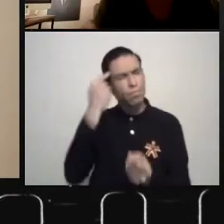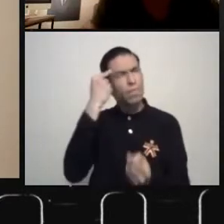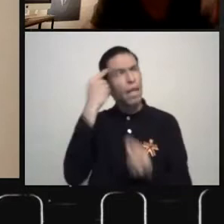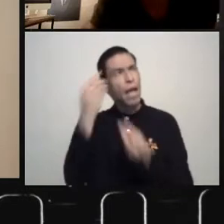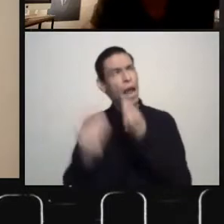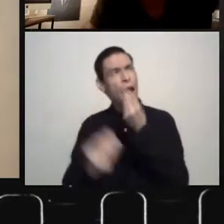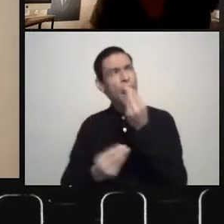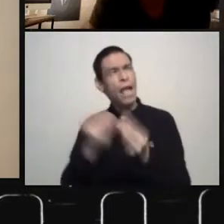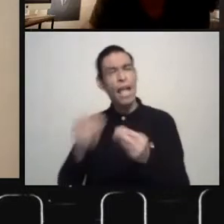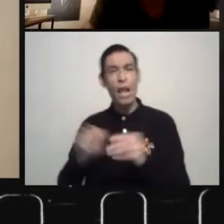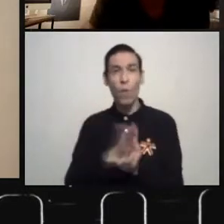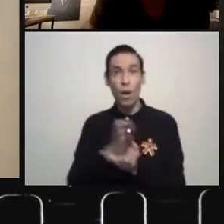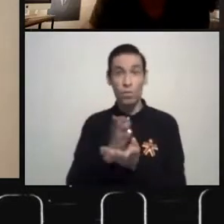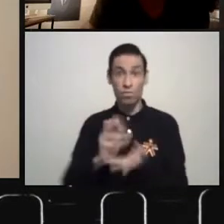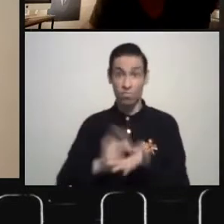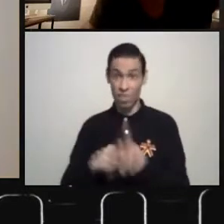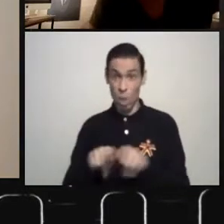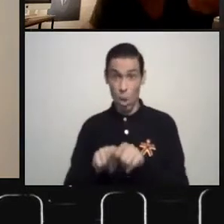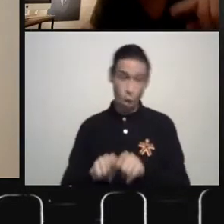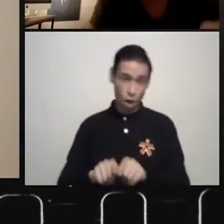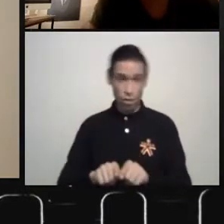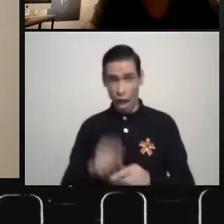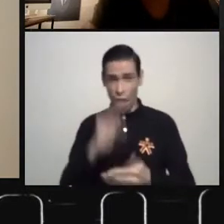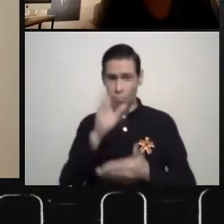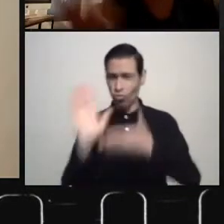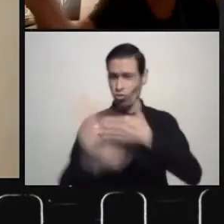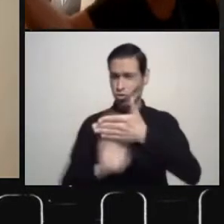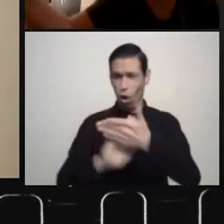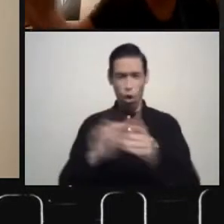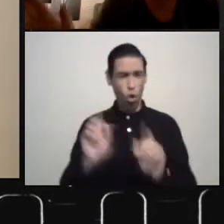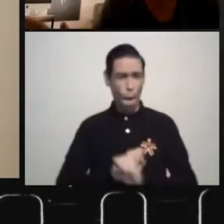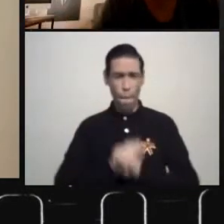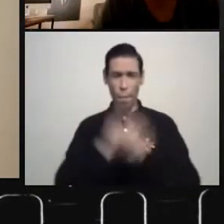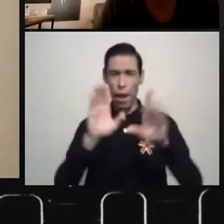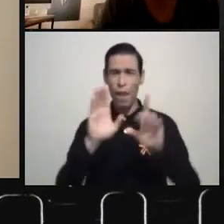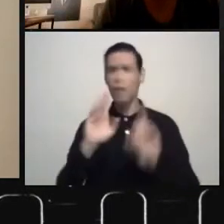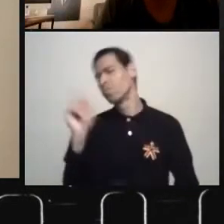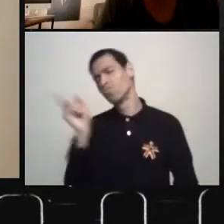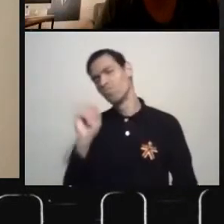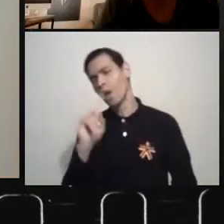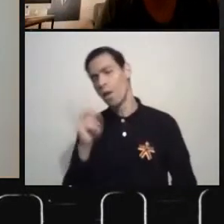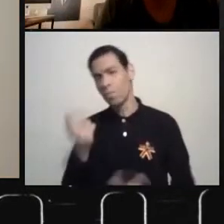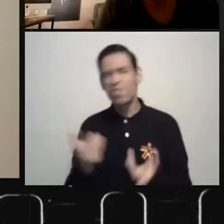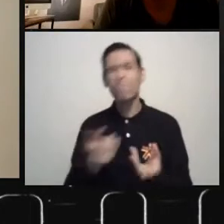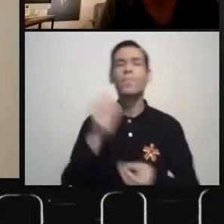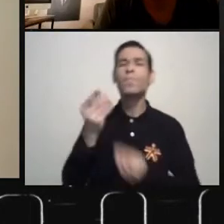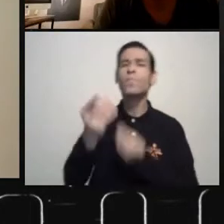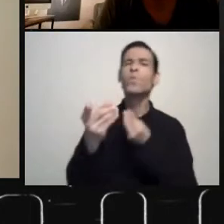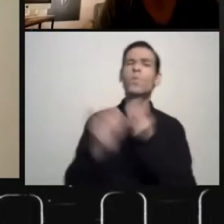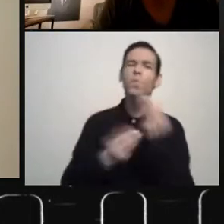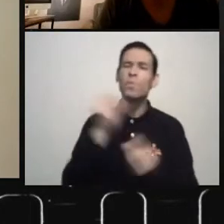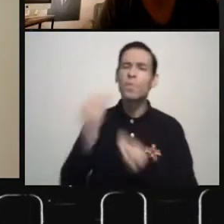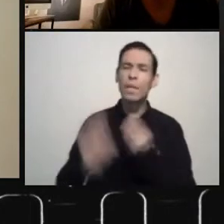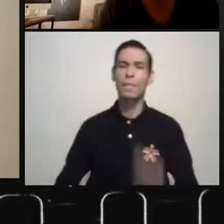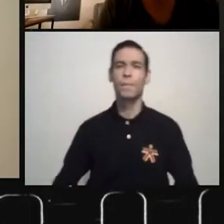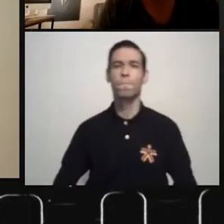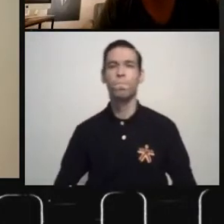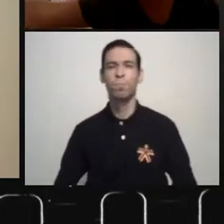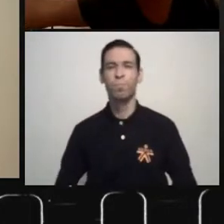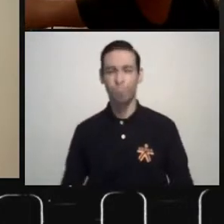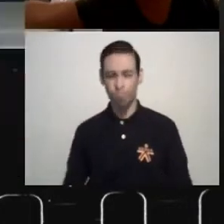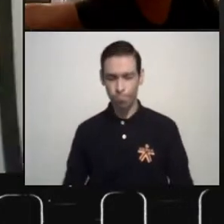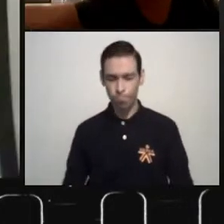estemos aquí dando fórmulas mágicas, pero en el caso tuyo, ¿cómo funcionó esto? Claro, pues en mi caso yo vengo